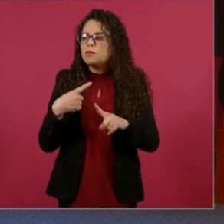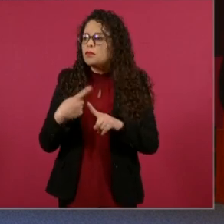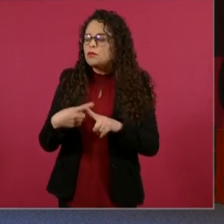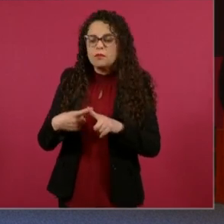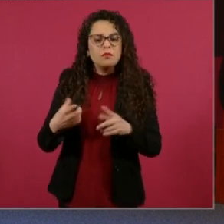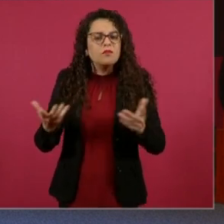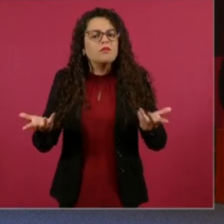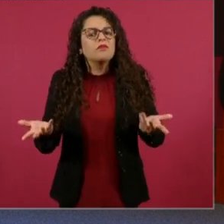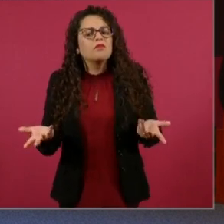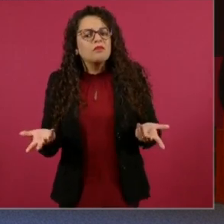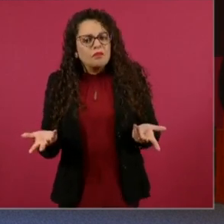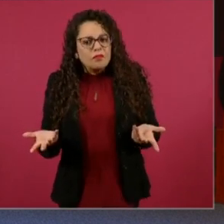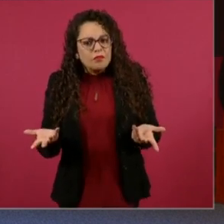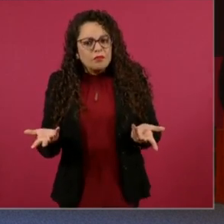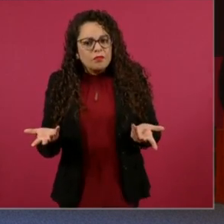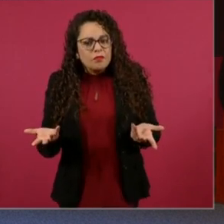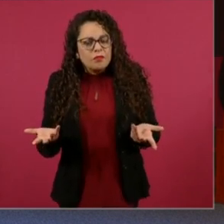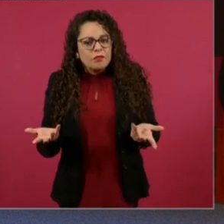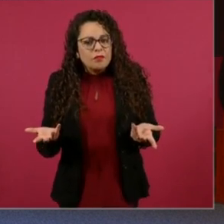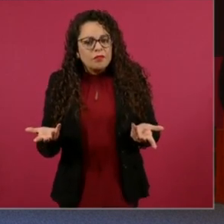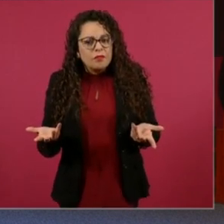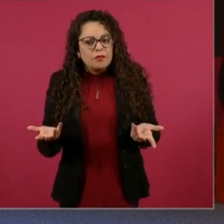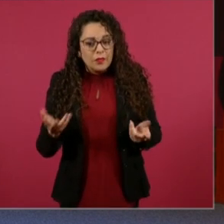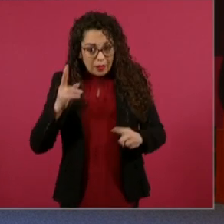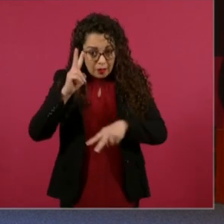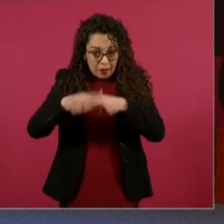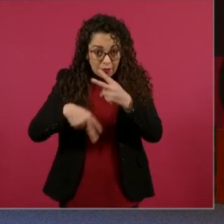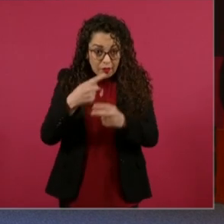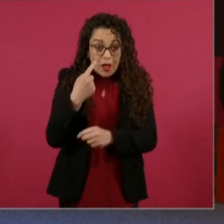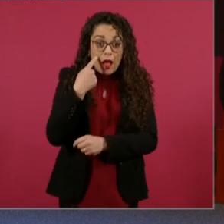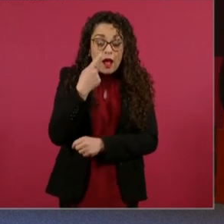que realmente se le dé mantenimiento?